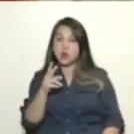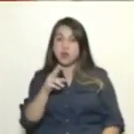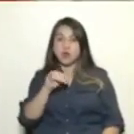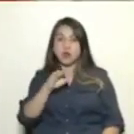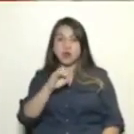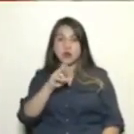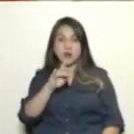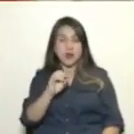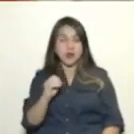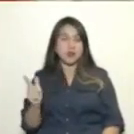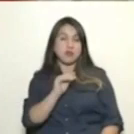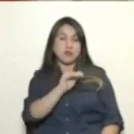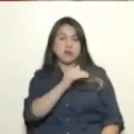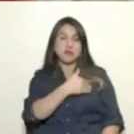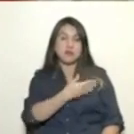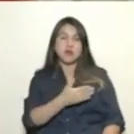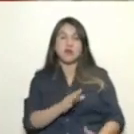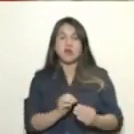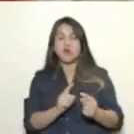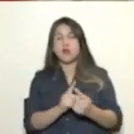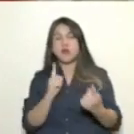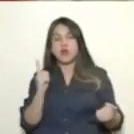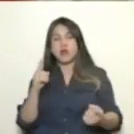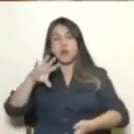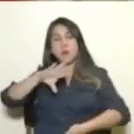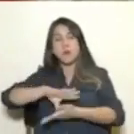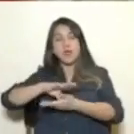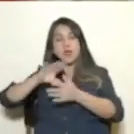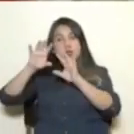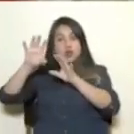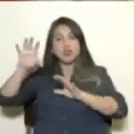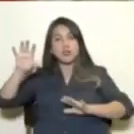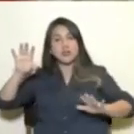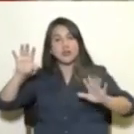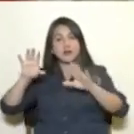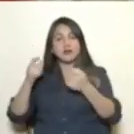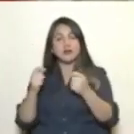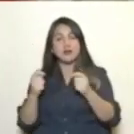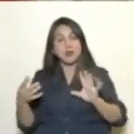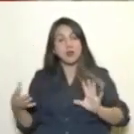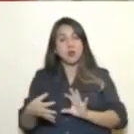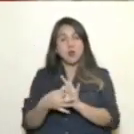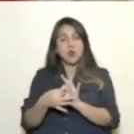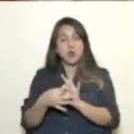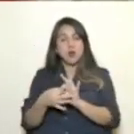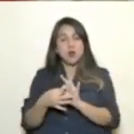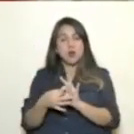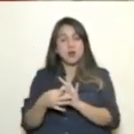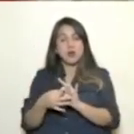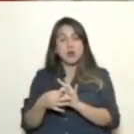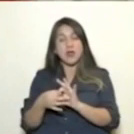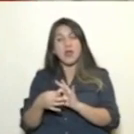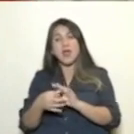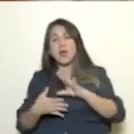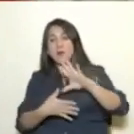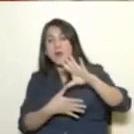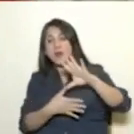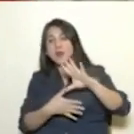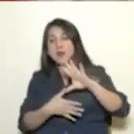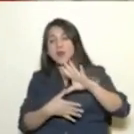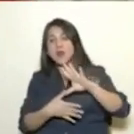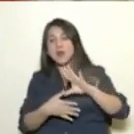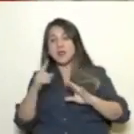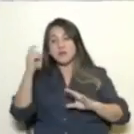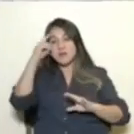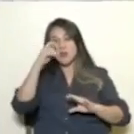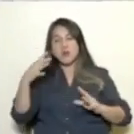pero estamos bien lejos de América Latina de ser un país continente. Bolívar dijo, tratar de unir América es como arar en el mar, dijo sí. Bolívar. Es como para repetir esa frase,